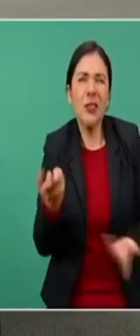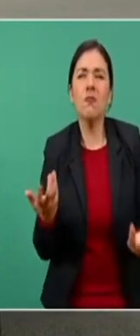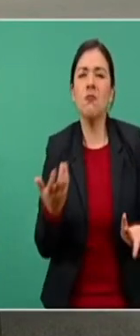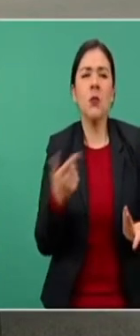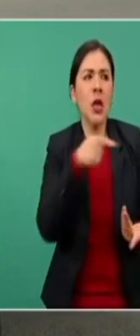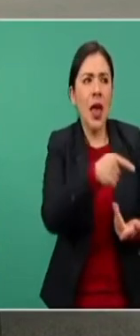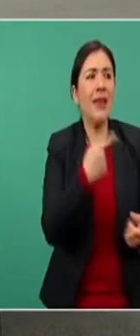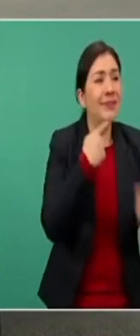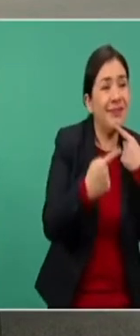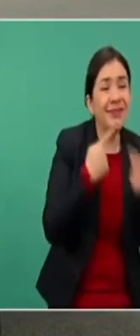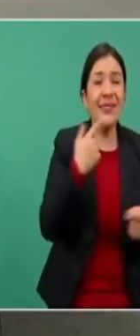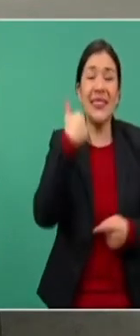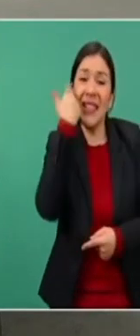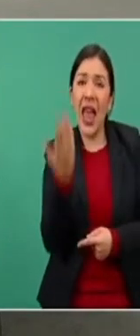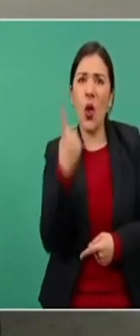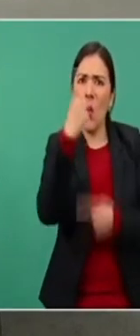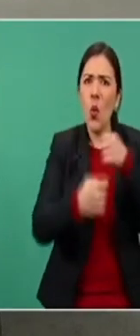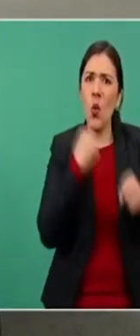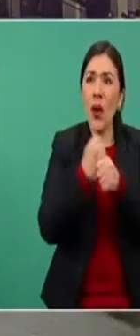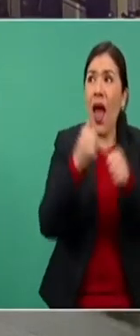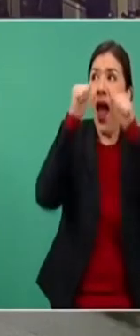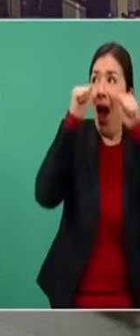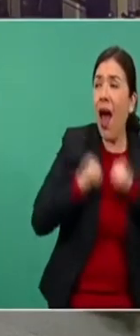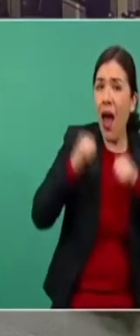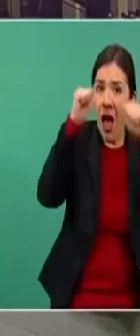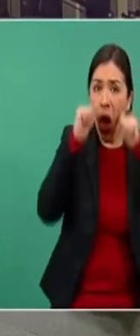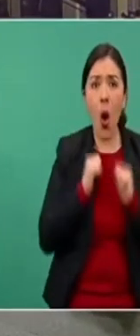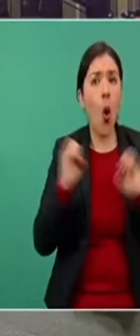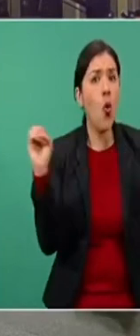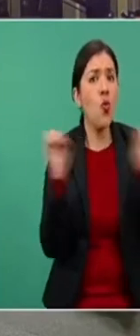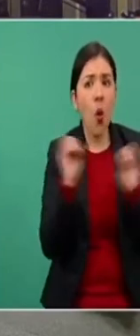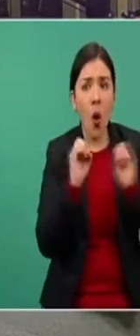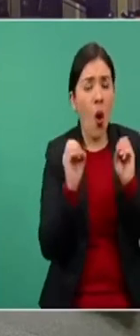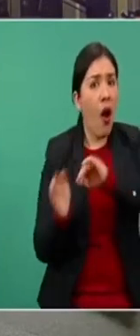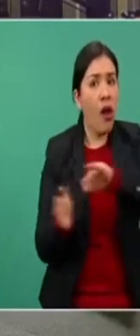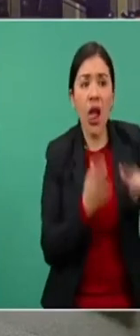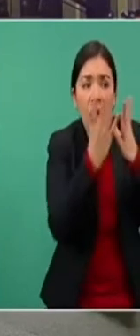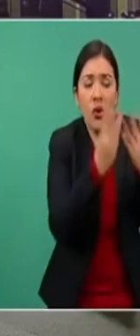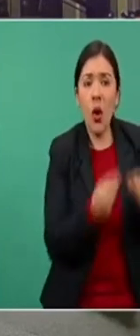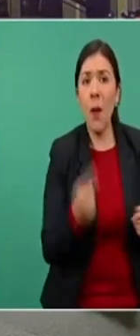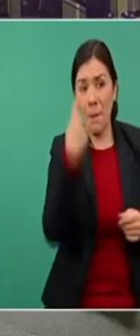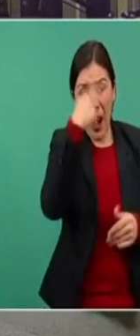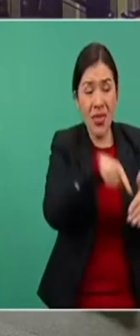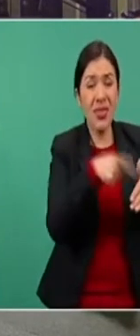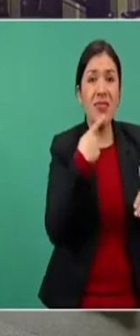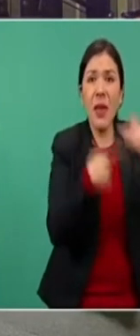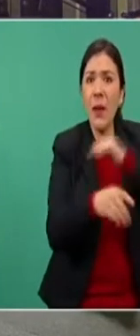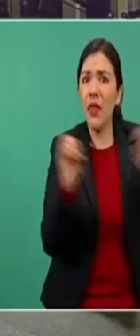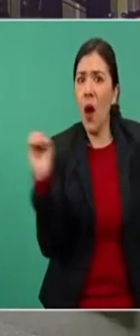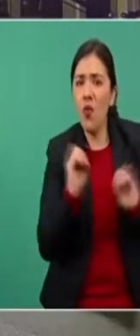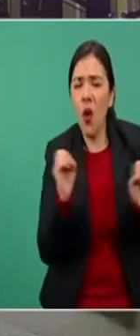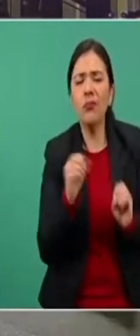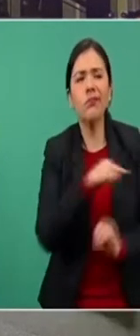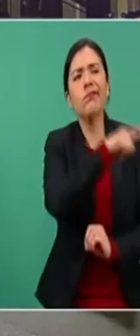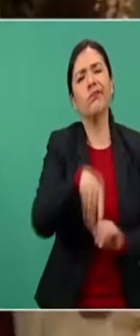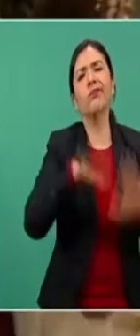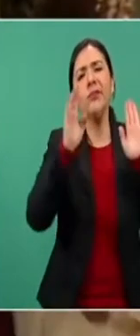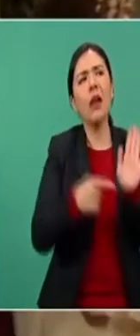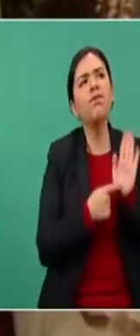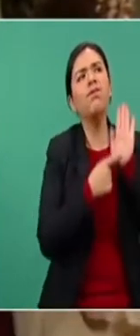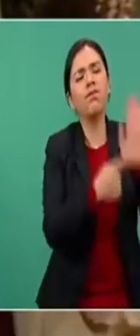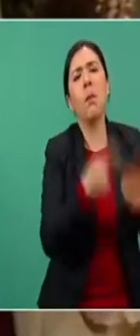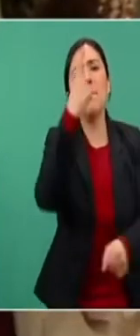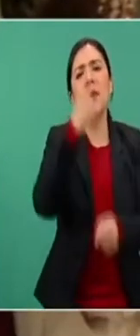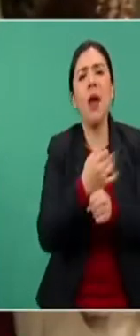se logró en todo este año tener pues estas soluciones a sus demandas, ellos ya presentaron esta